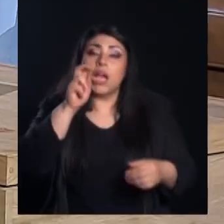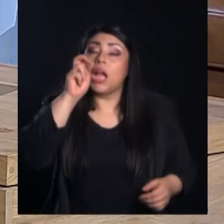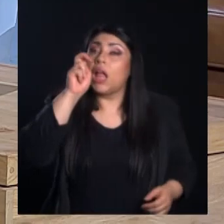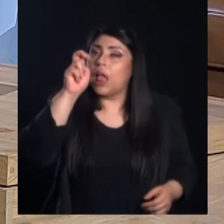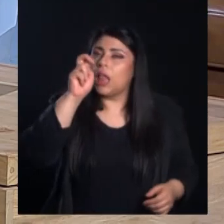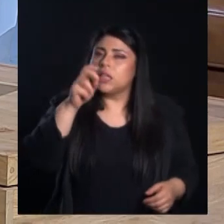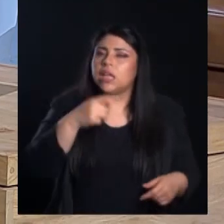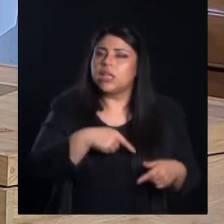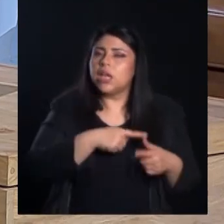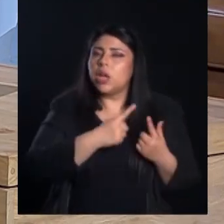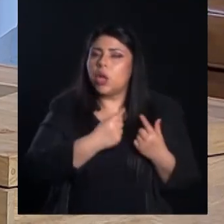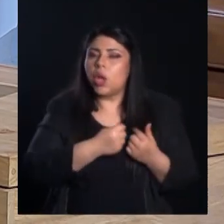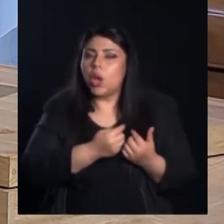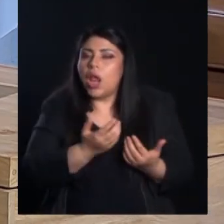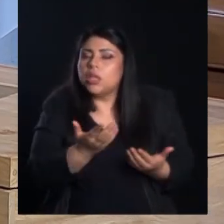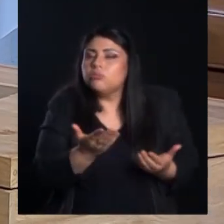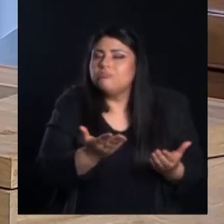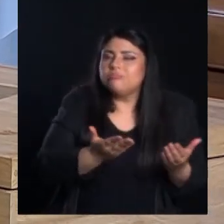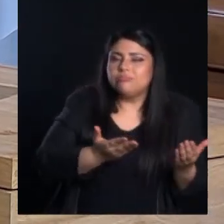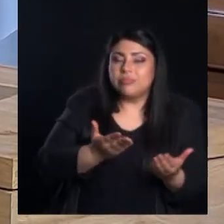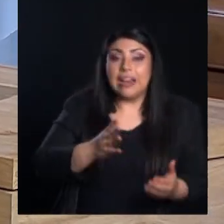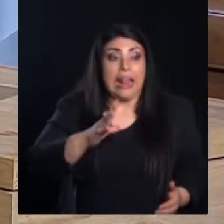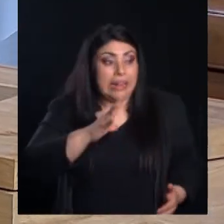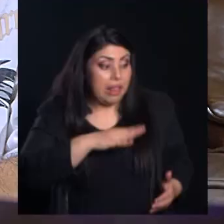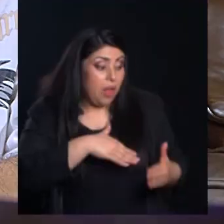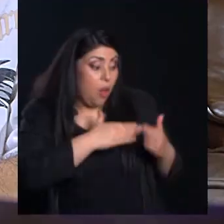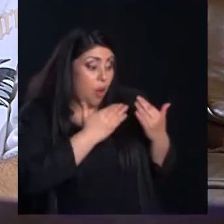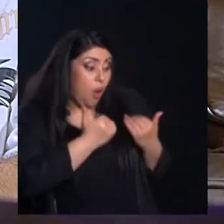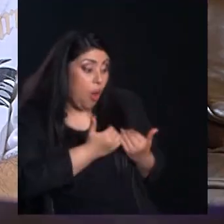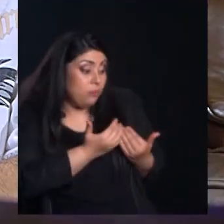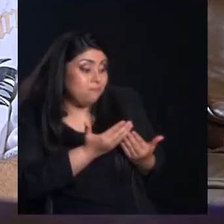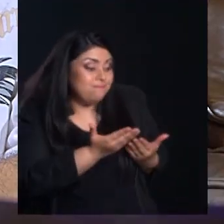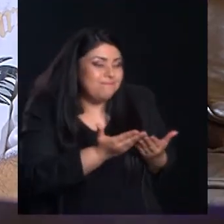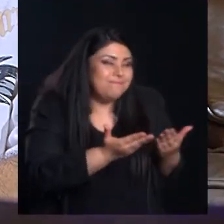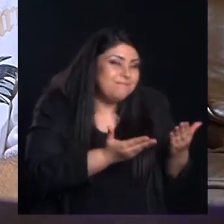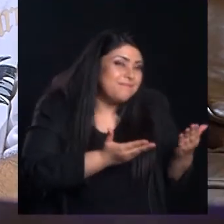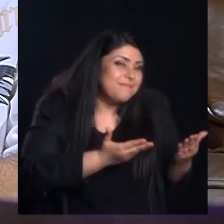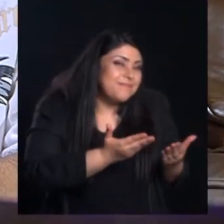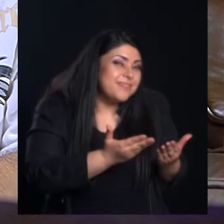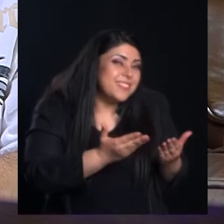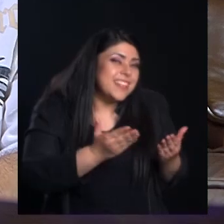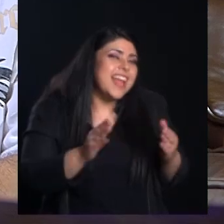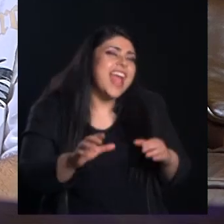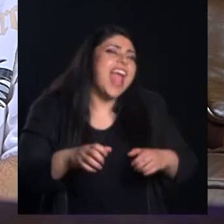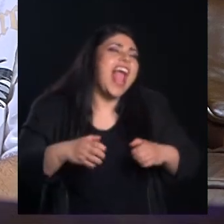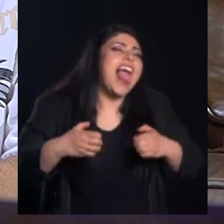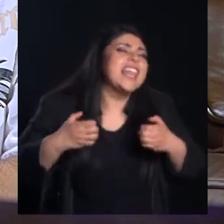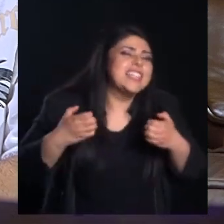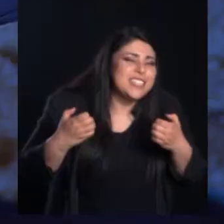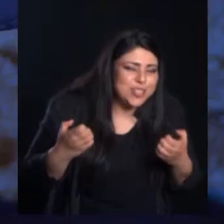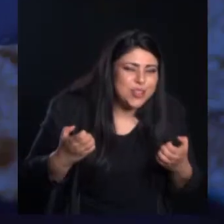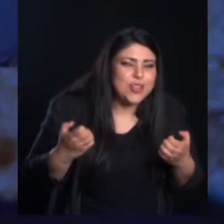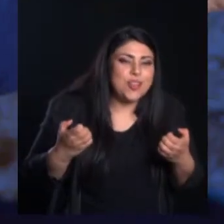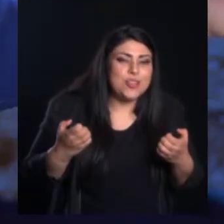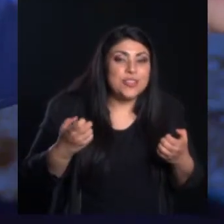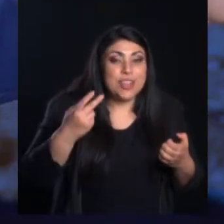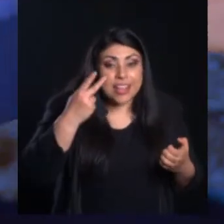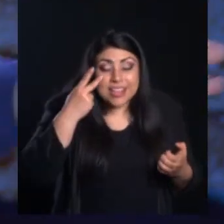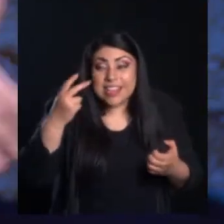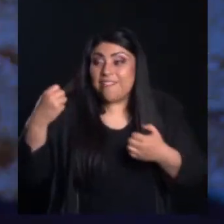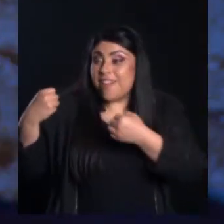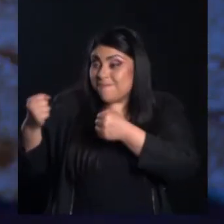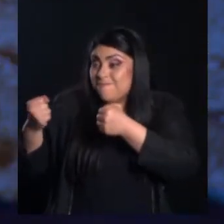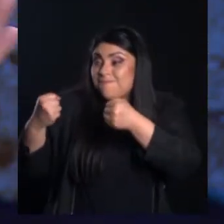servir y si tenemos el corazón de que dios nuncio para servir entonces lo reflejó en muchas acciones